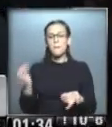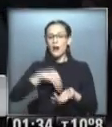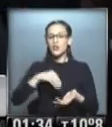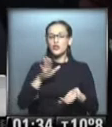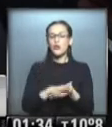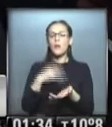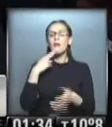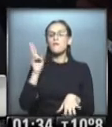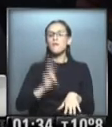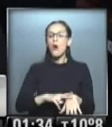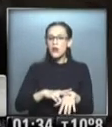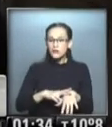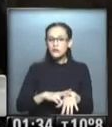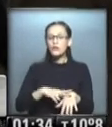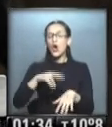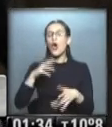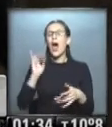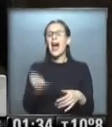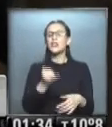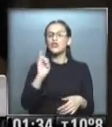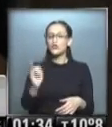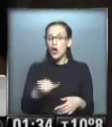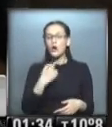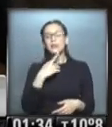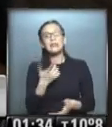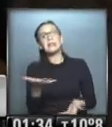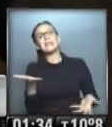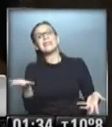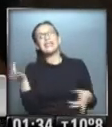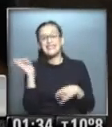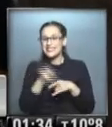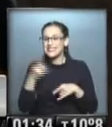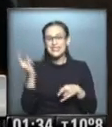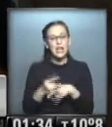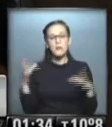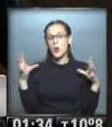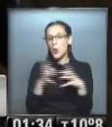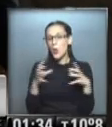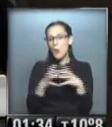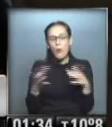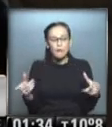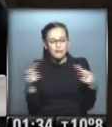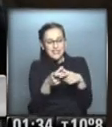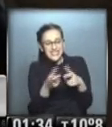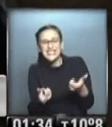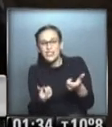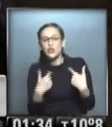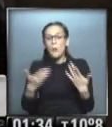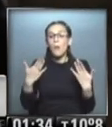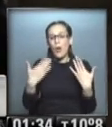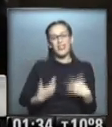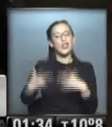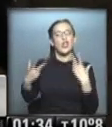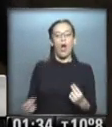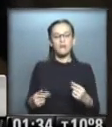a las acciones? Bueno, siempre algún sector pequeño, financiero, puede tener resistencia,